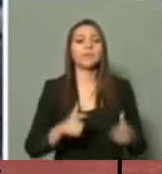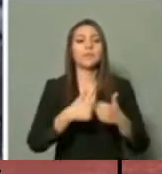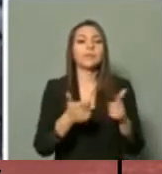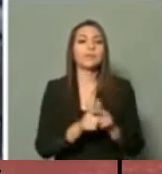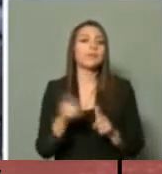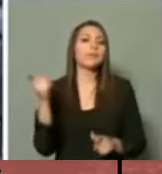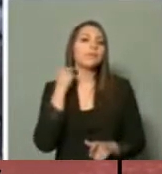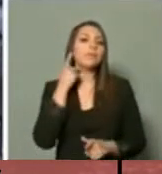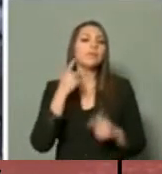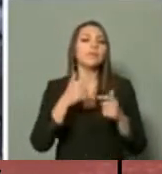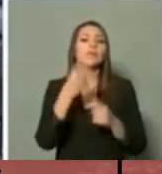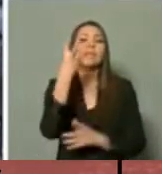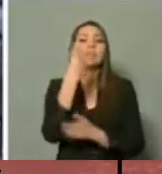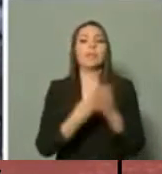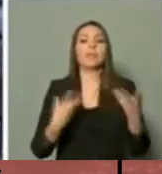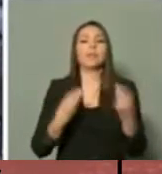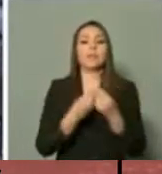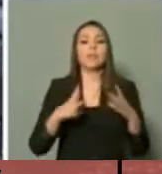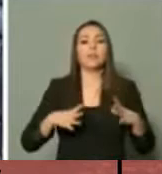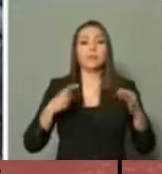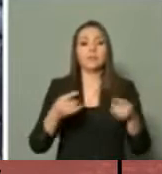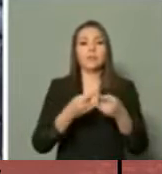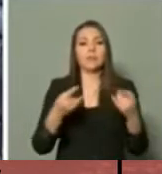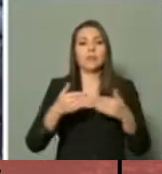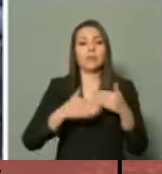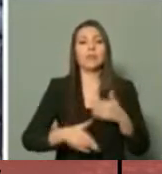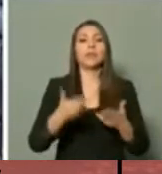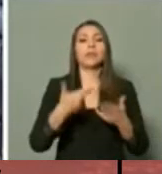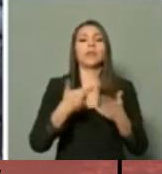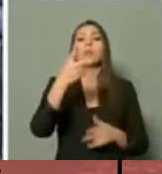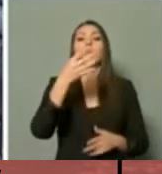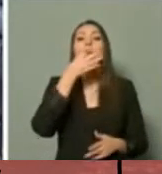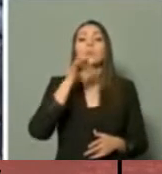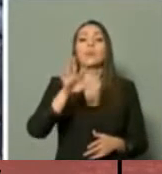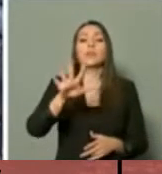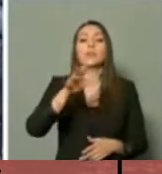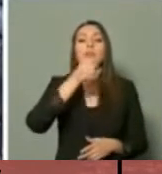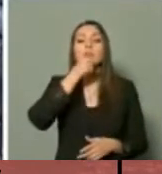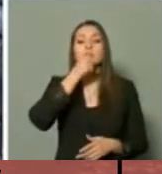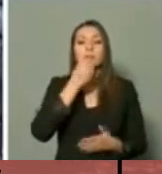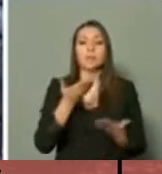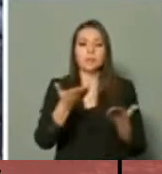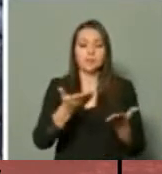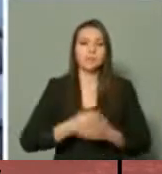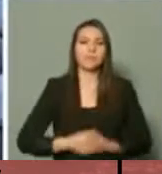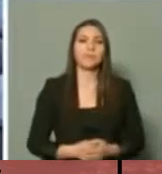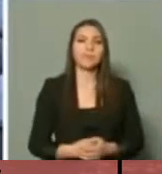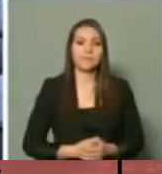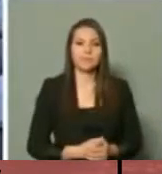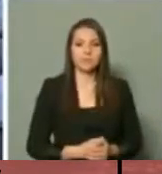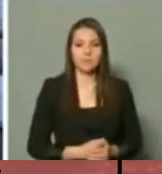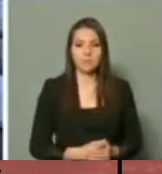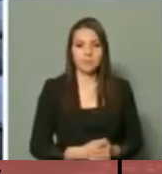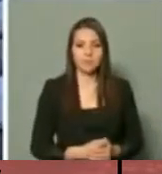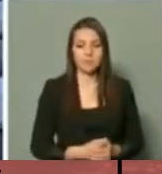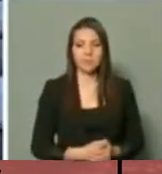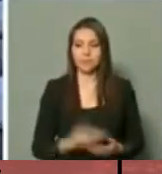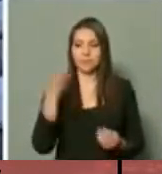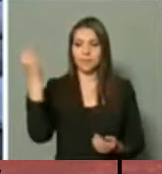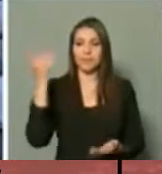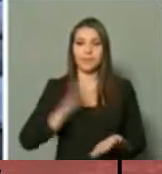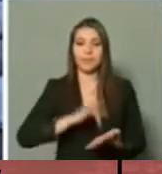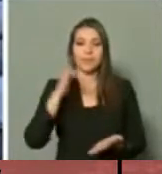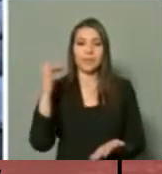de la candidatura común Juntos Haremos Historia, quien dispone de 1 minuto con 45 segundos, tiene la palabra. Adelante. Muchísimas gracias.